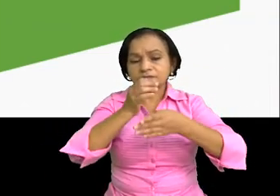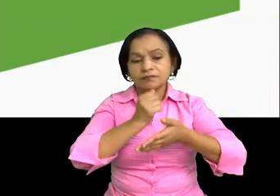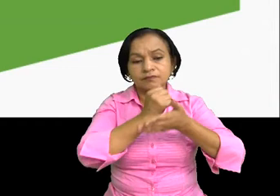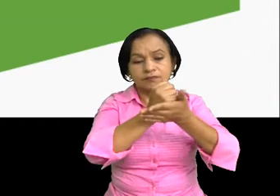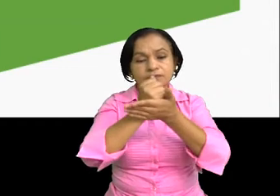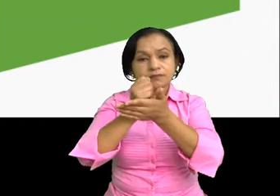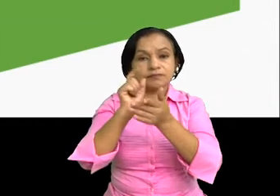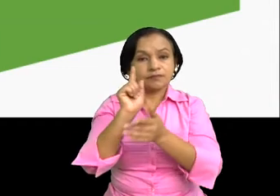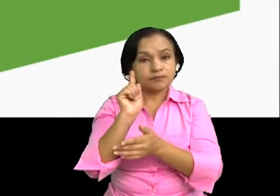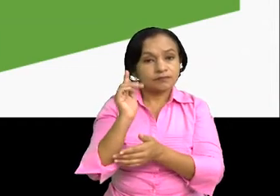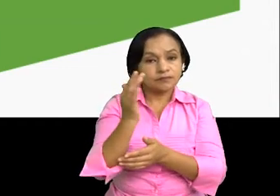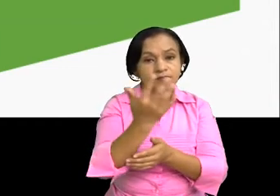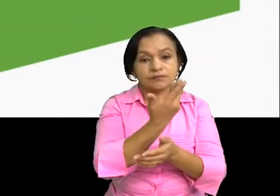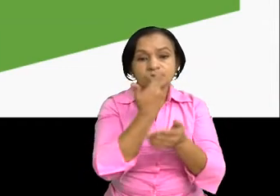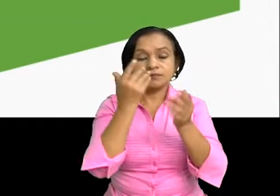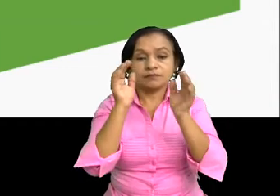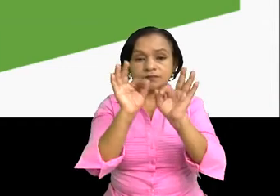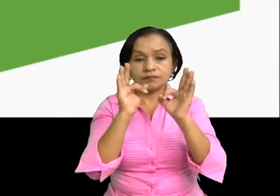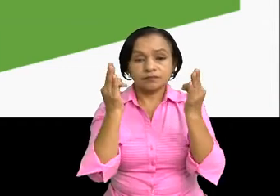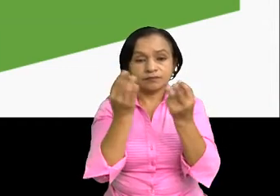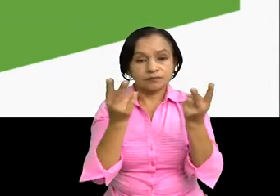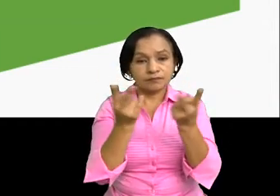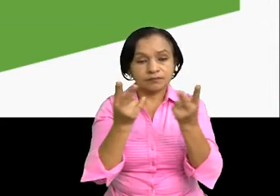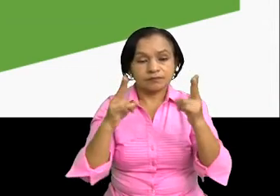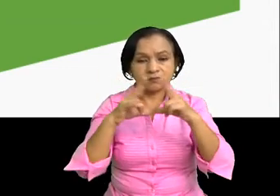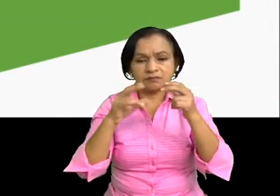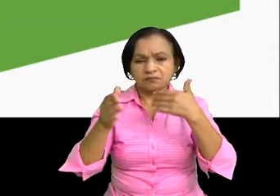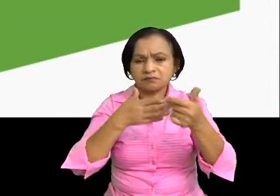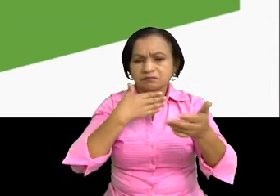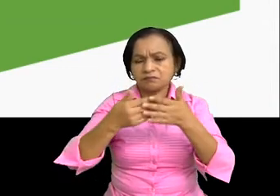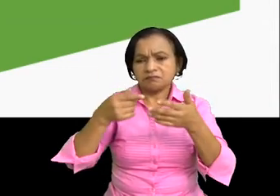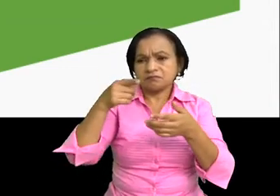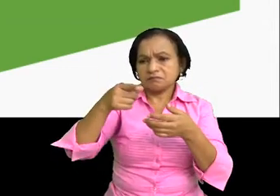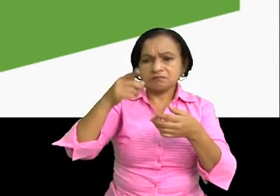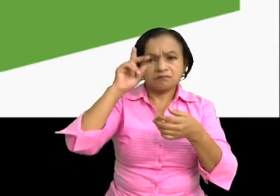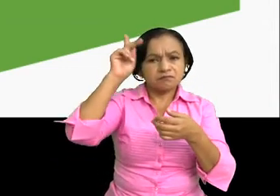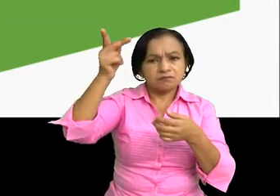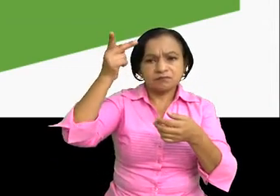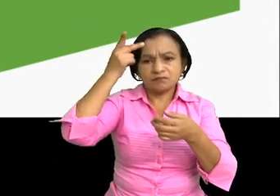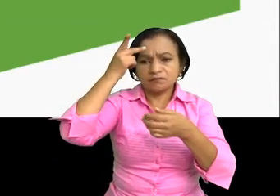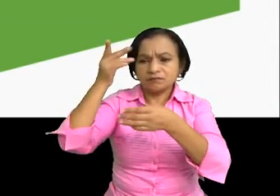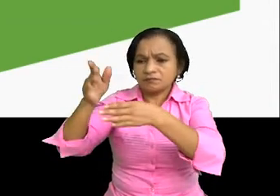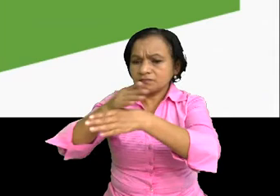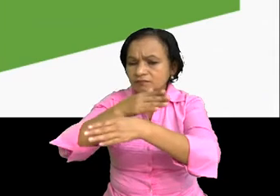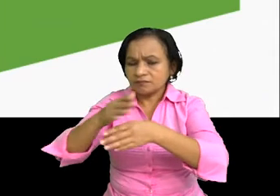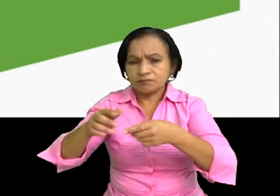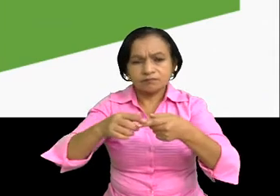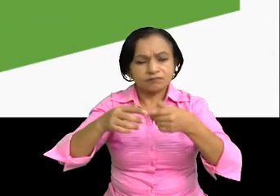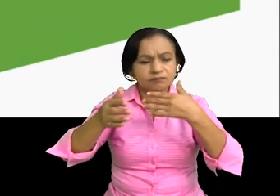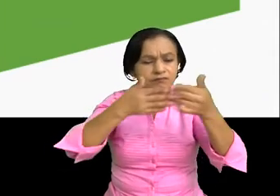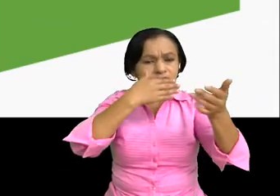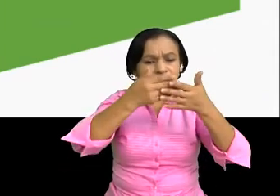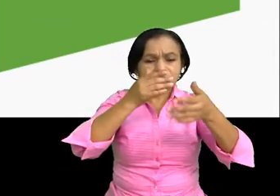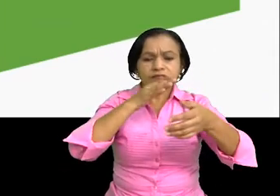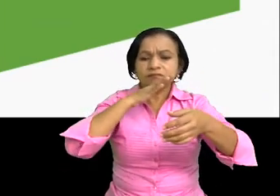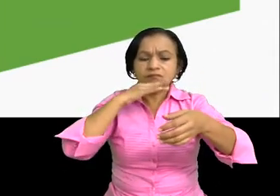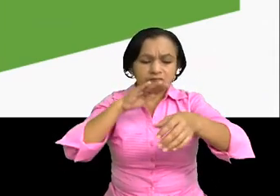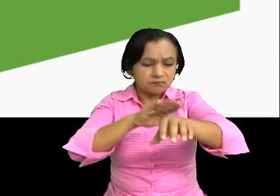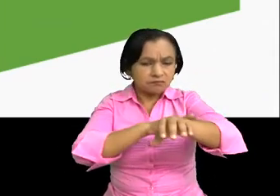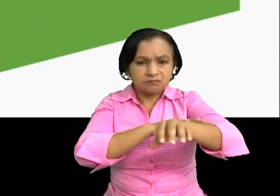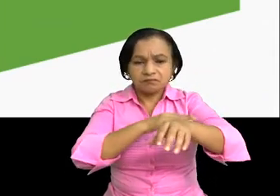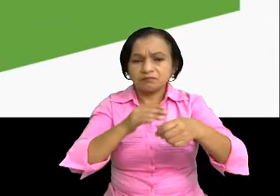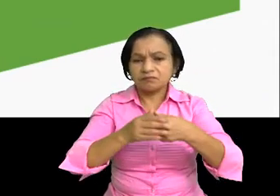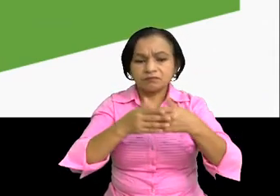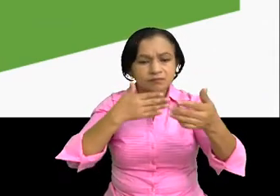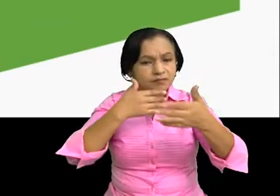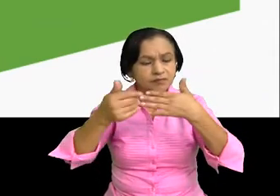familias nicaragüenses, independientemente de sus credos políticos, independientemente de su raza, independientemente de